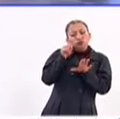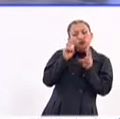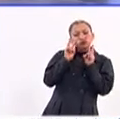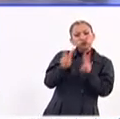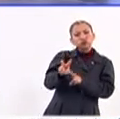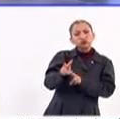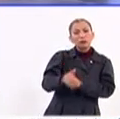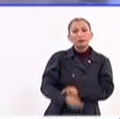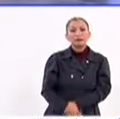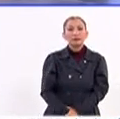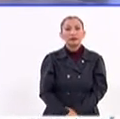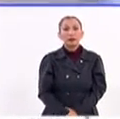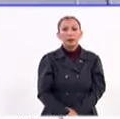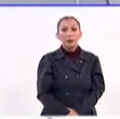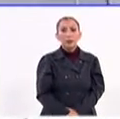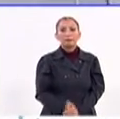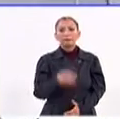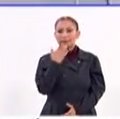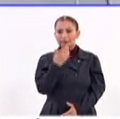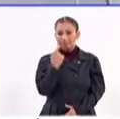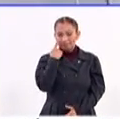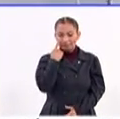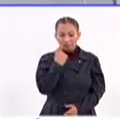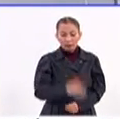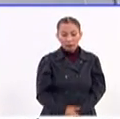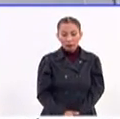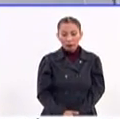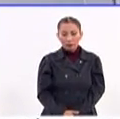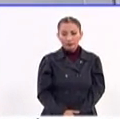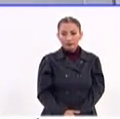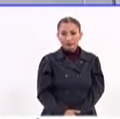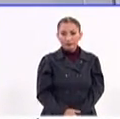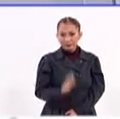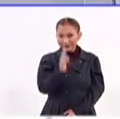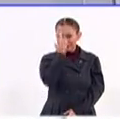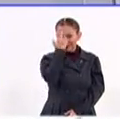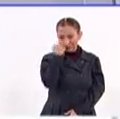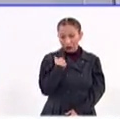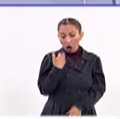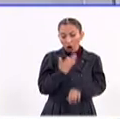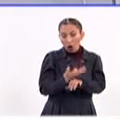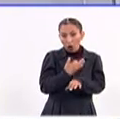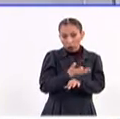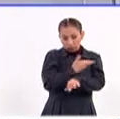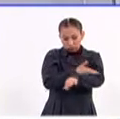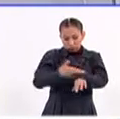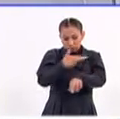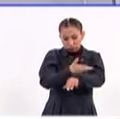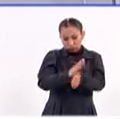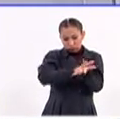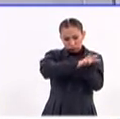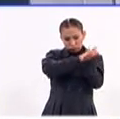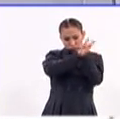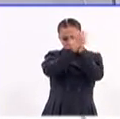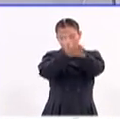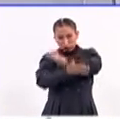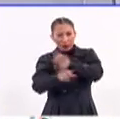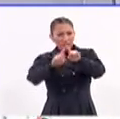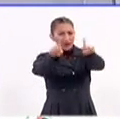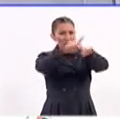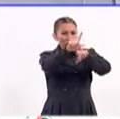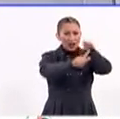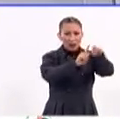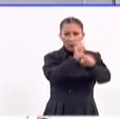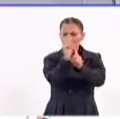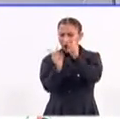abordando? Muy bien, pues hay que recordar que el proceso de evolución de las especies pues, nos